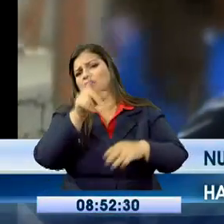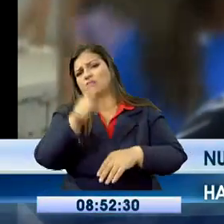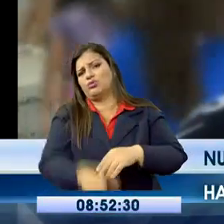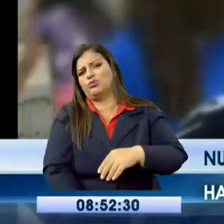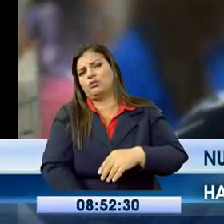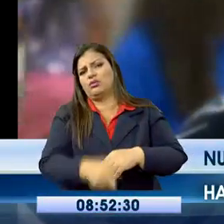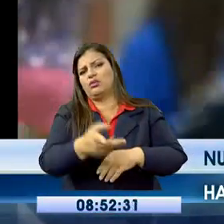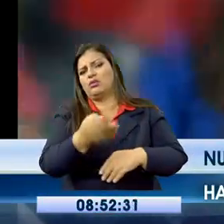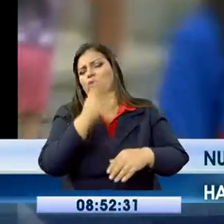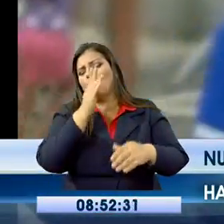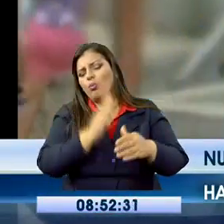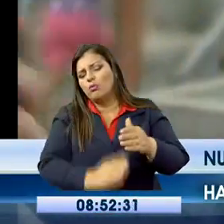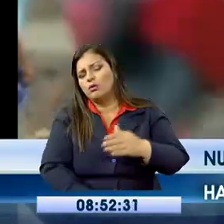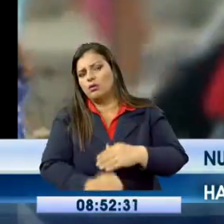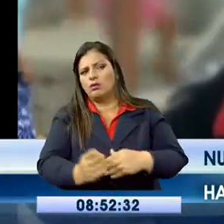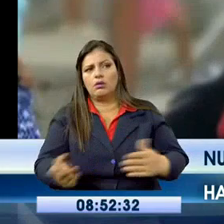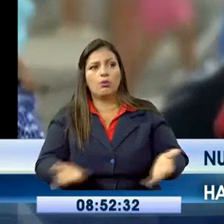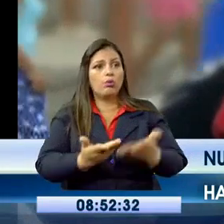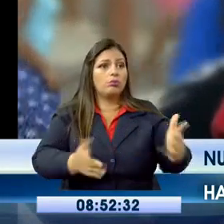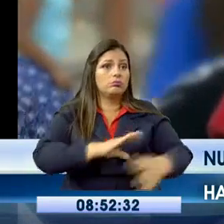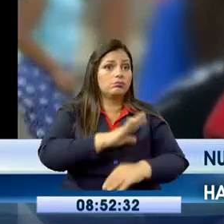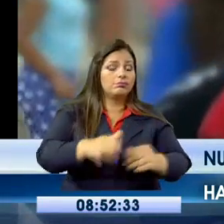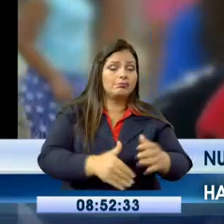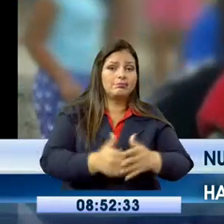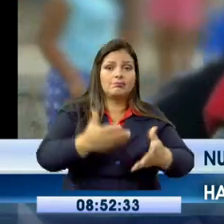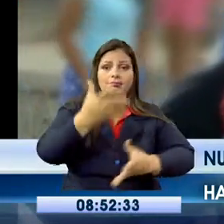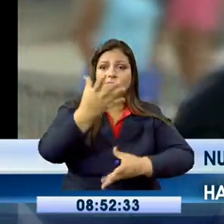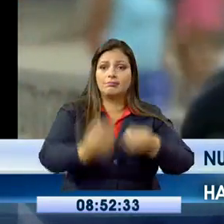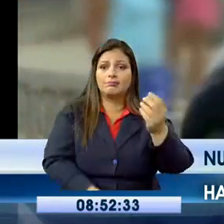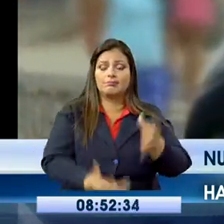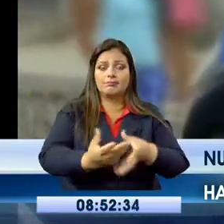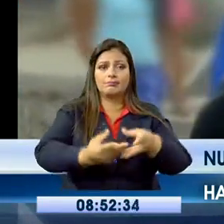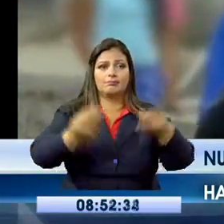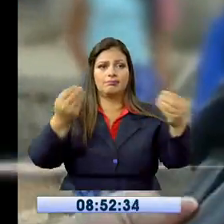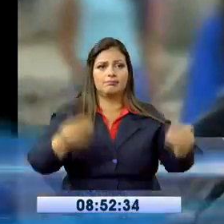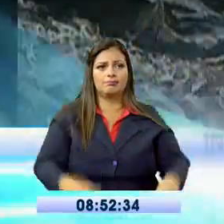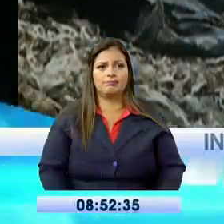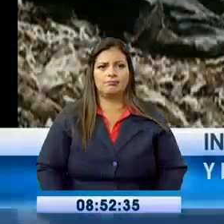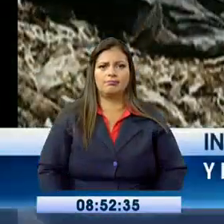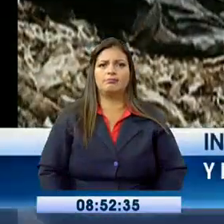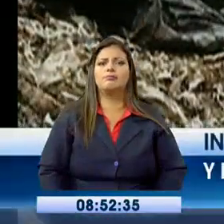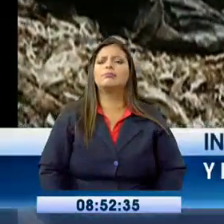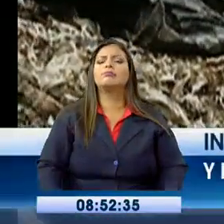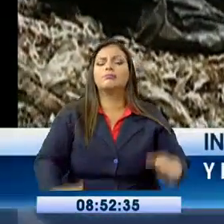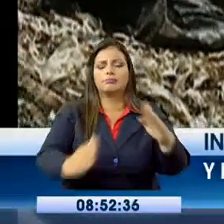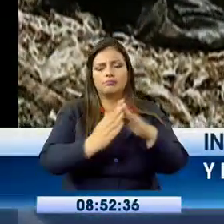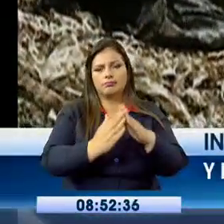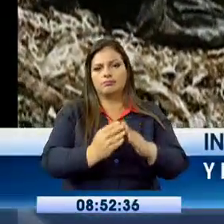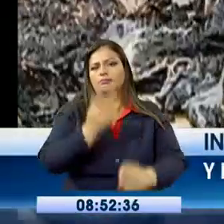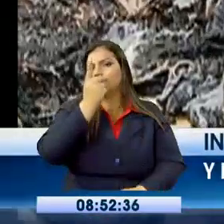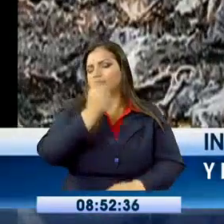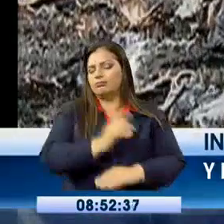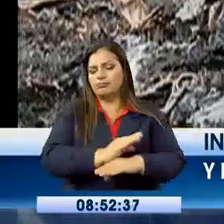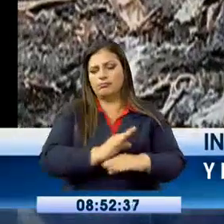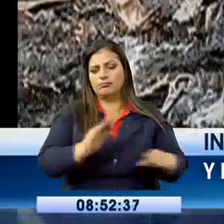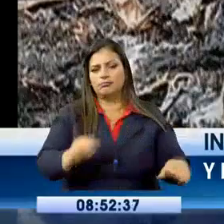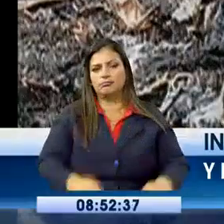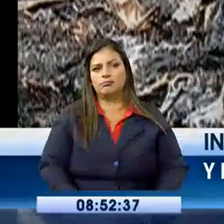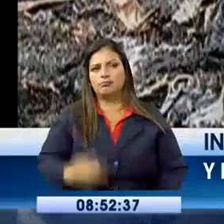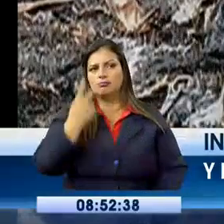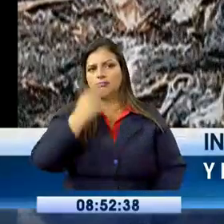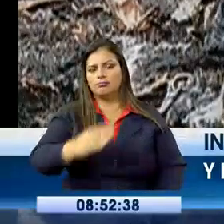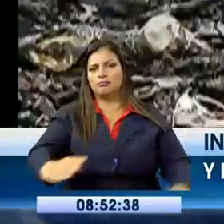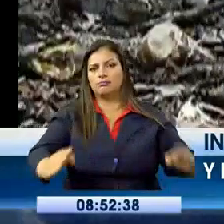quedado sin nada. ¿Cuántas casas se quemaron? Bueno, efectivamente una casa. Debido a que la casa era de construcción de